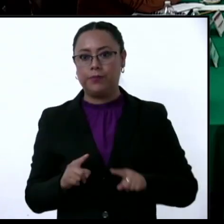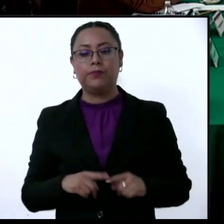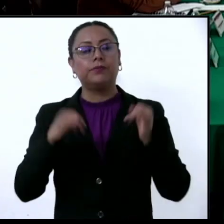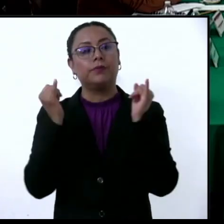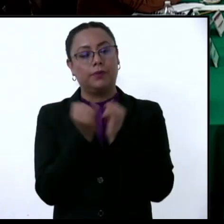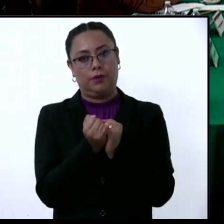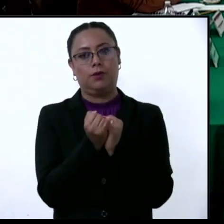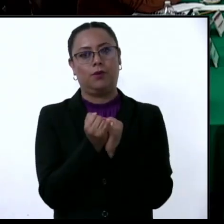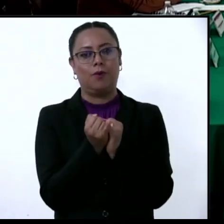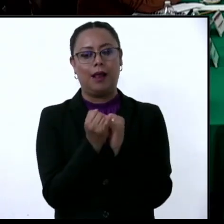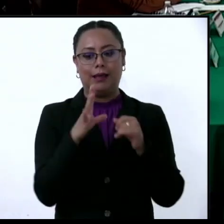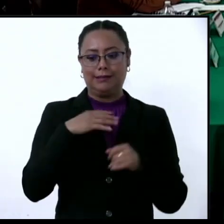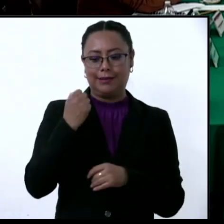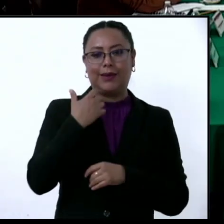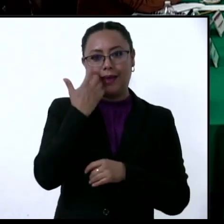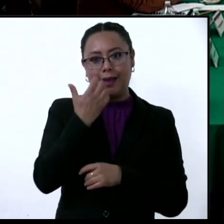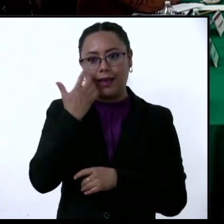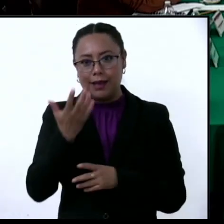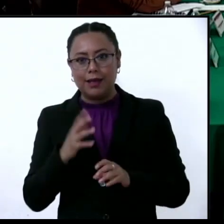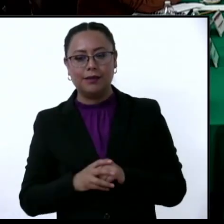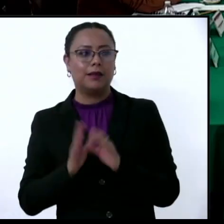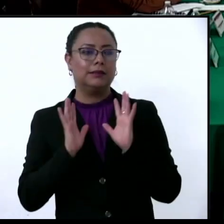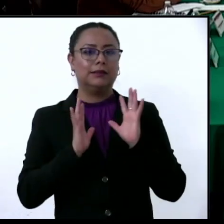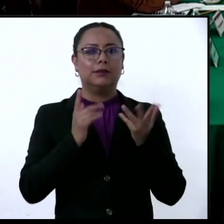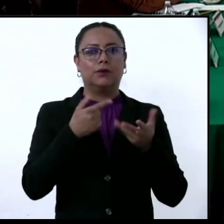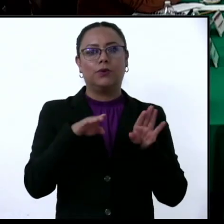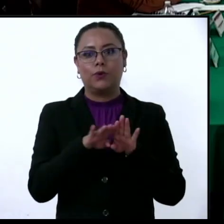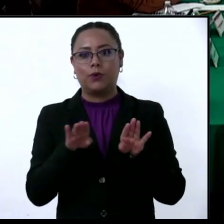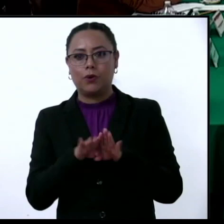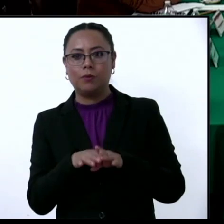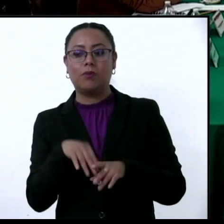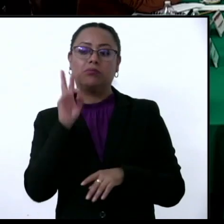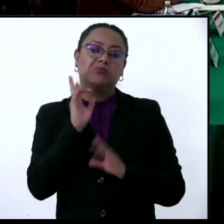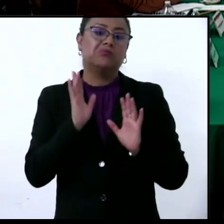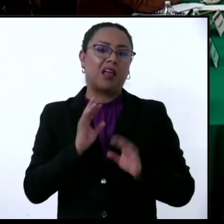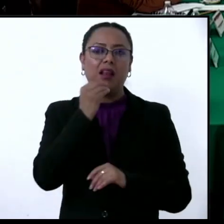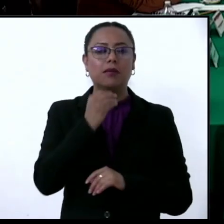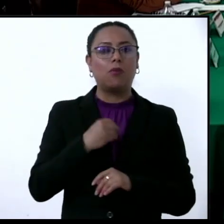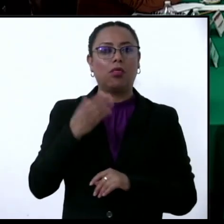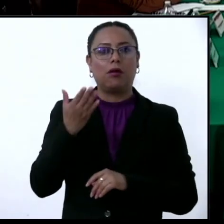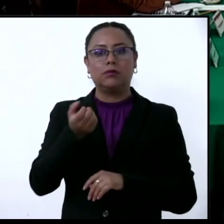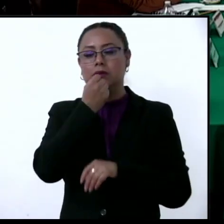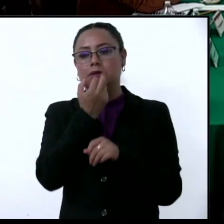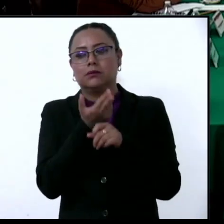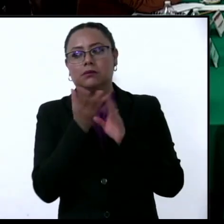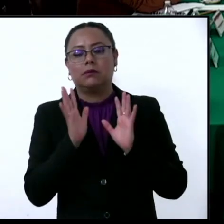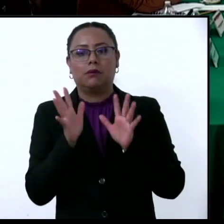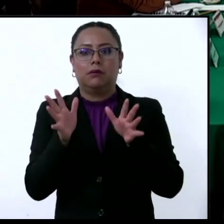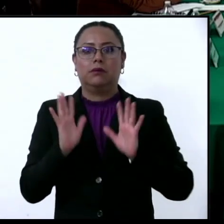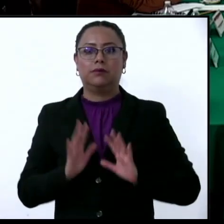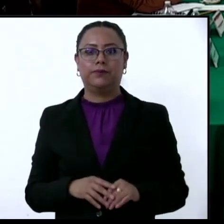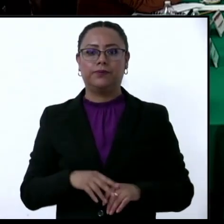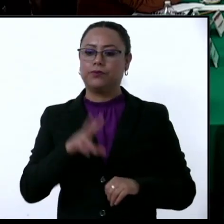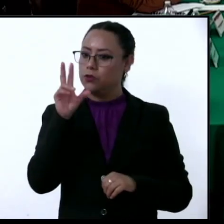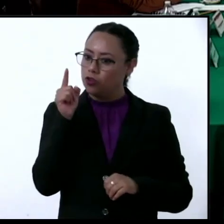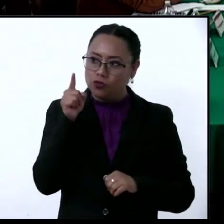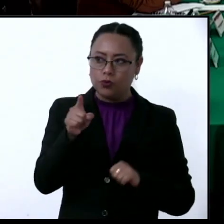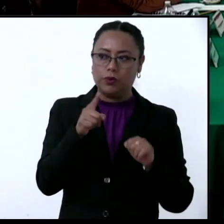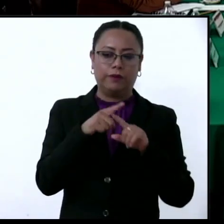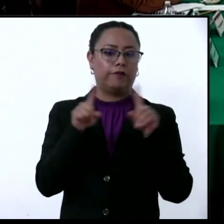verdad, sin pena ni gloria, y bueno, pues ahí está la secretaría y demás, tú llegaste a